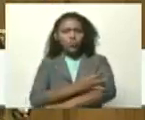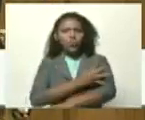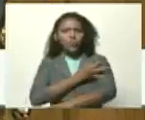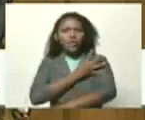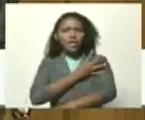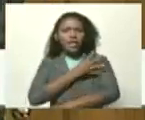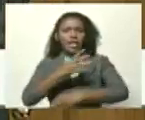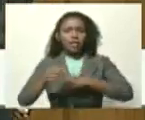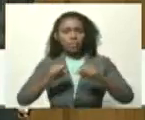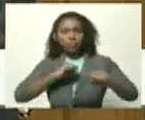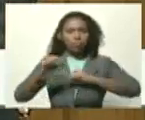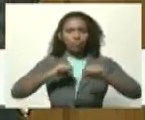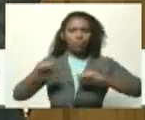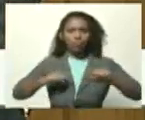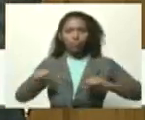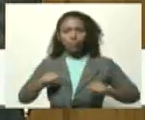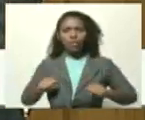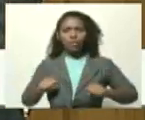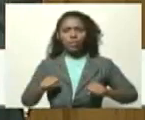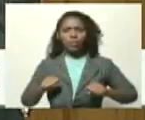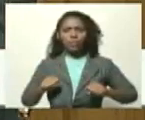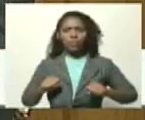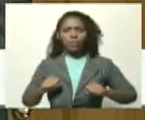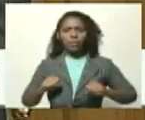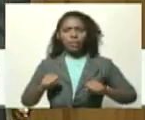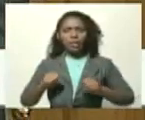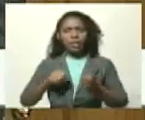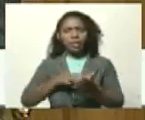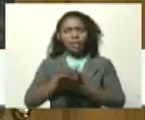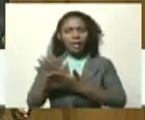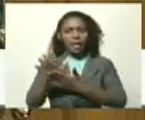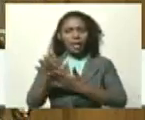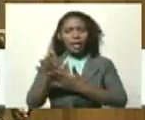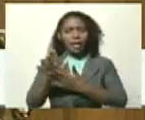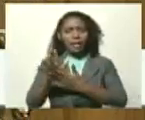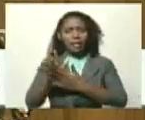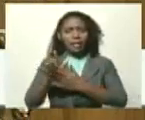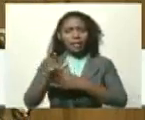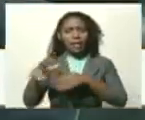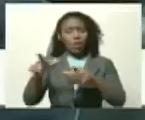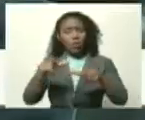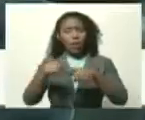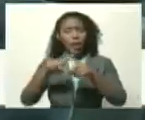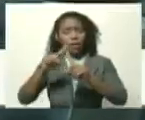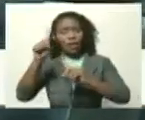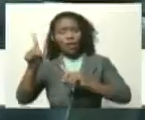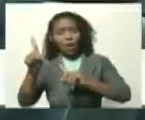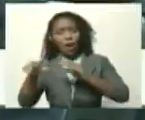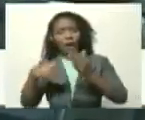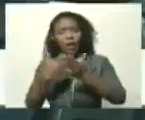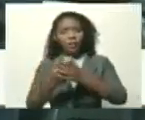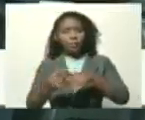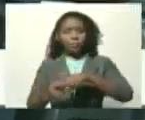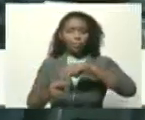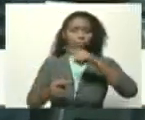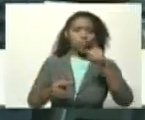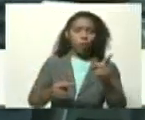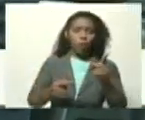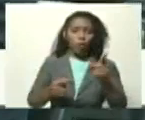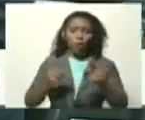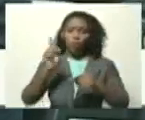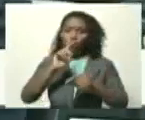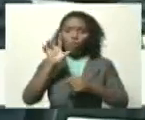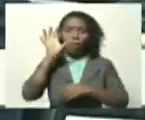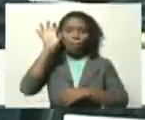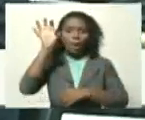y sacudió tus hondas fibras desde la planta de Maipures hasta el puño de Macareo? ¿No era la